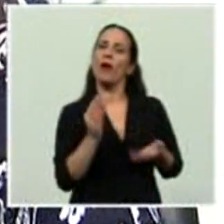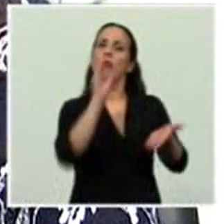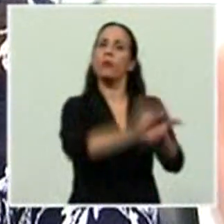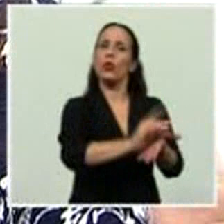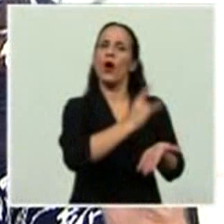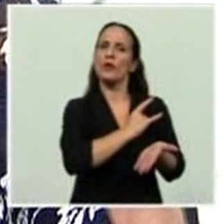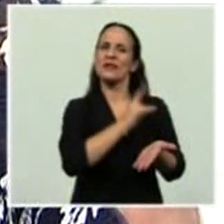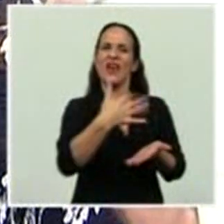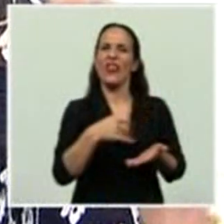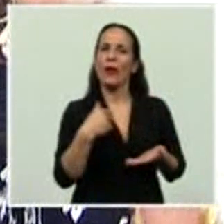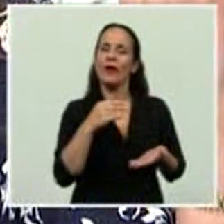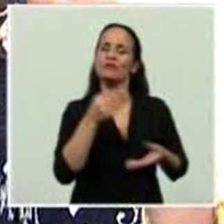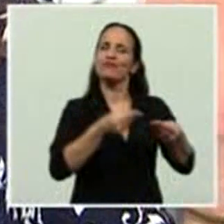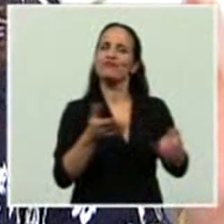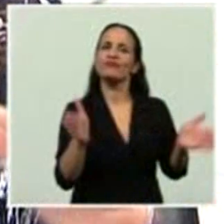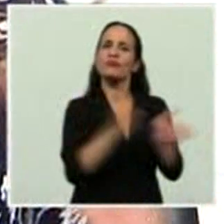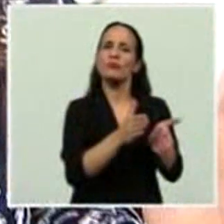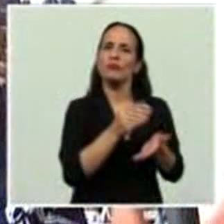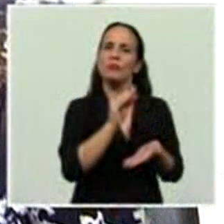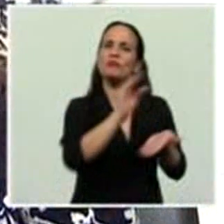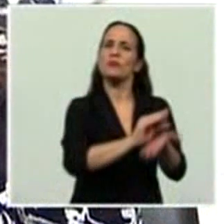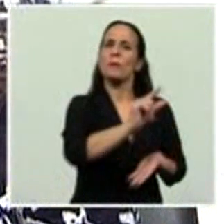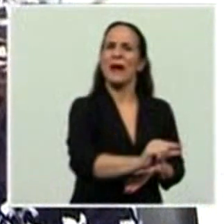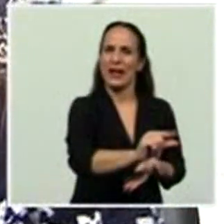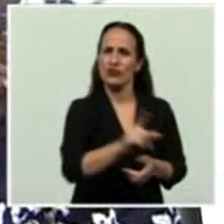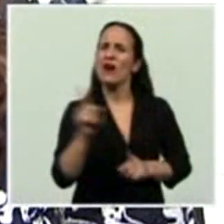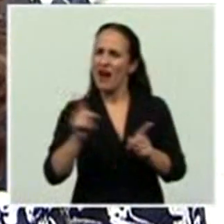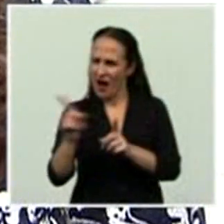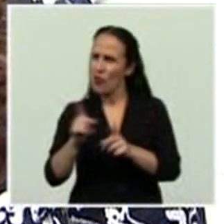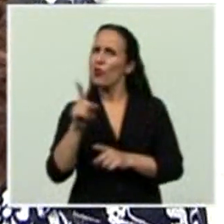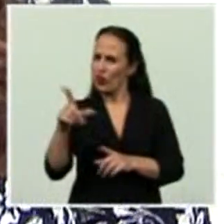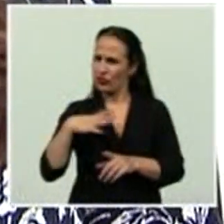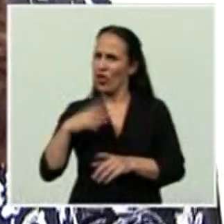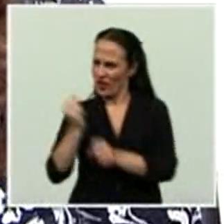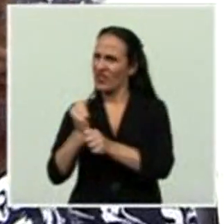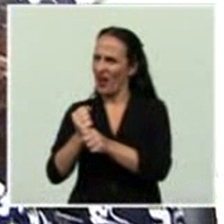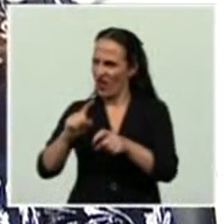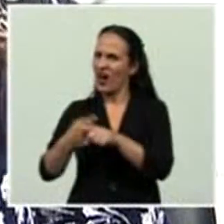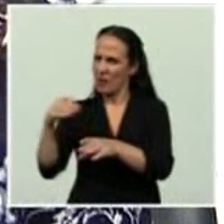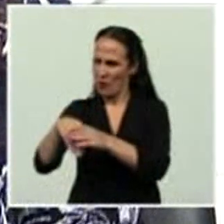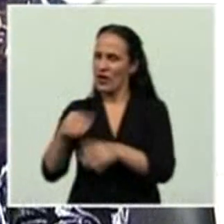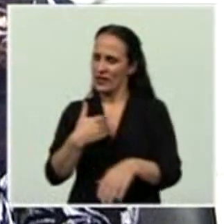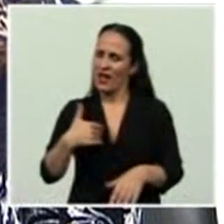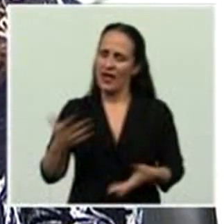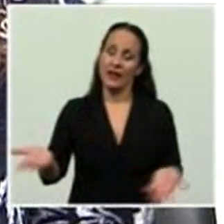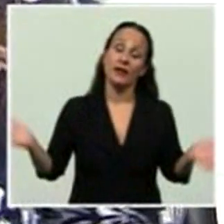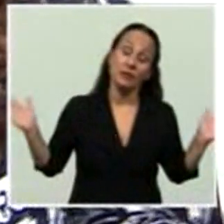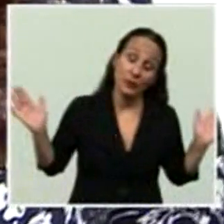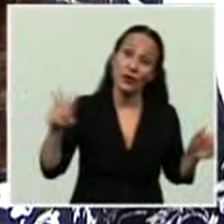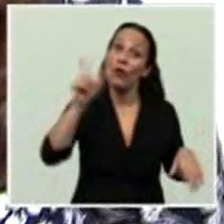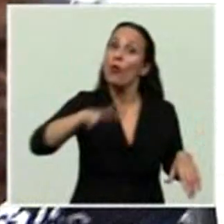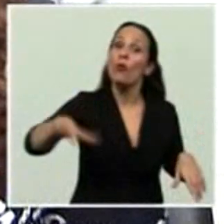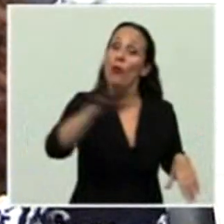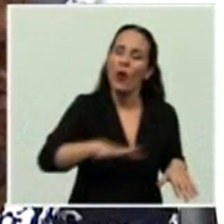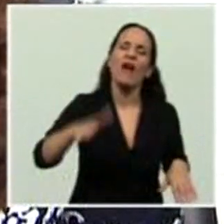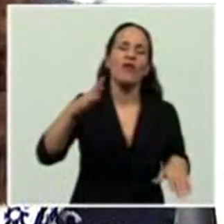universidades algunas ministras que fueron compañeras de él siguen revoloteando todavía en la política Argentina Pero bueno el pueblo argentino es